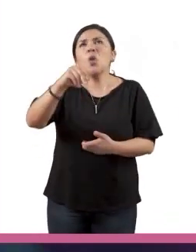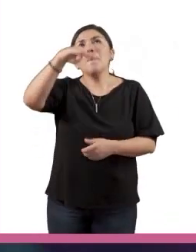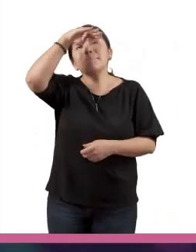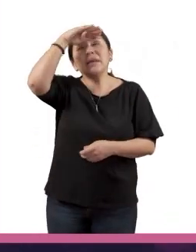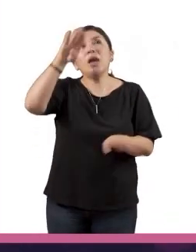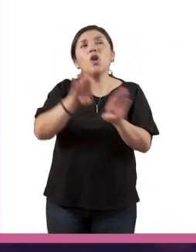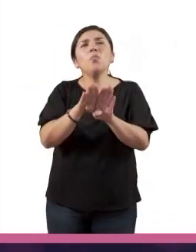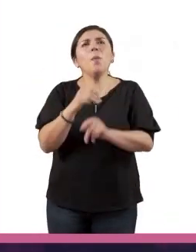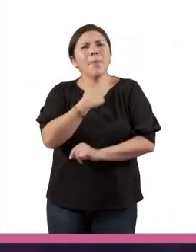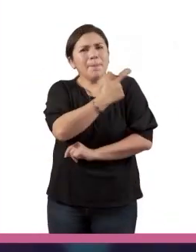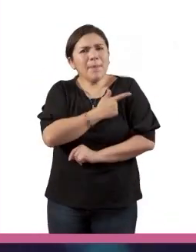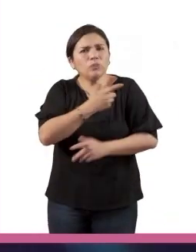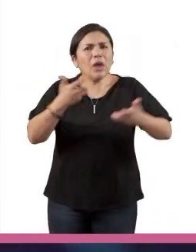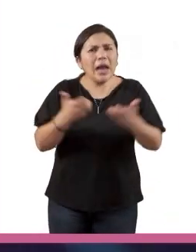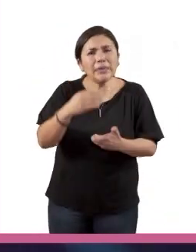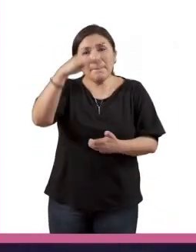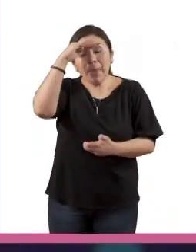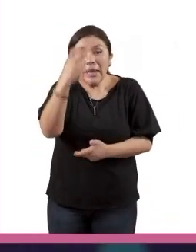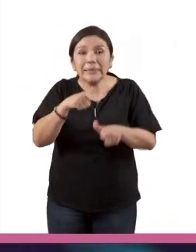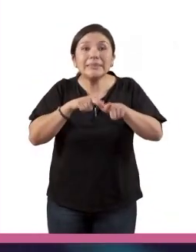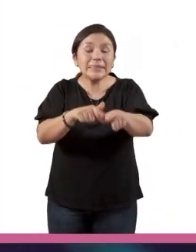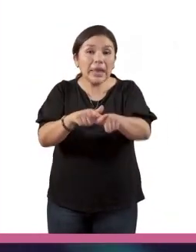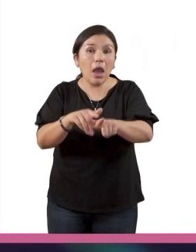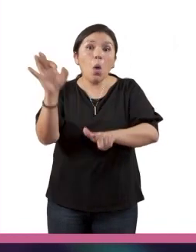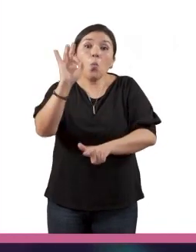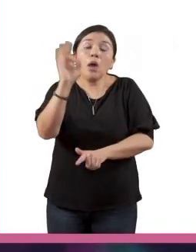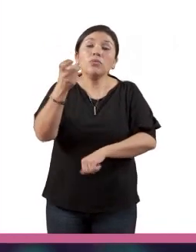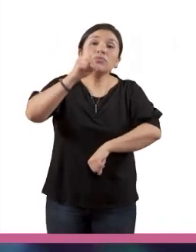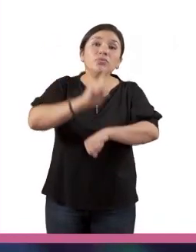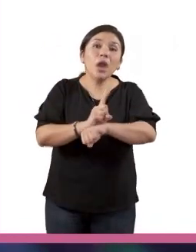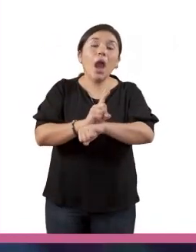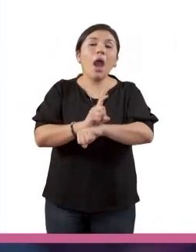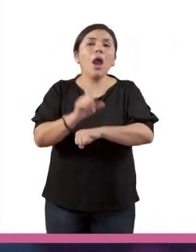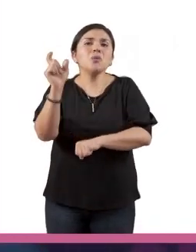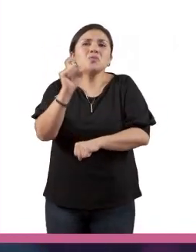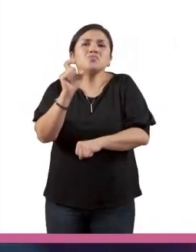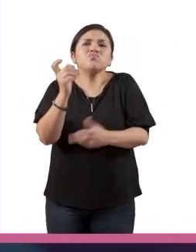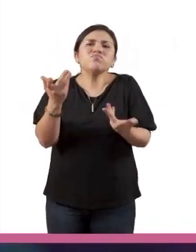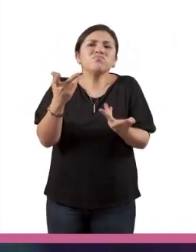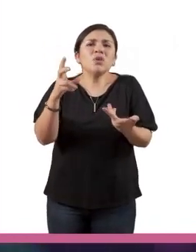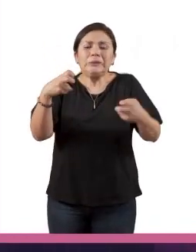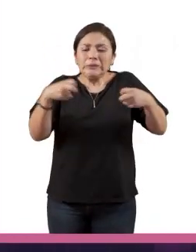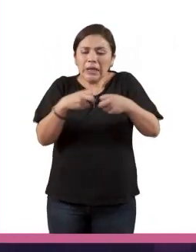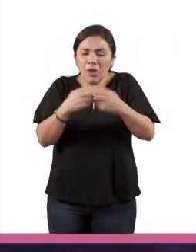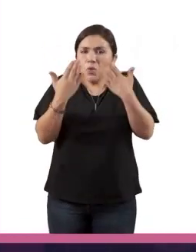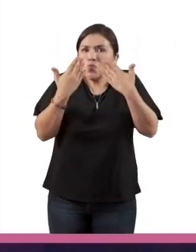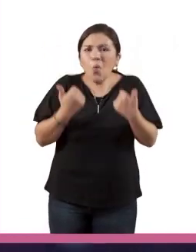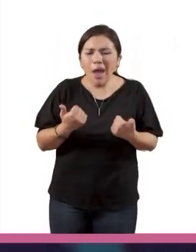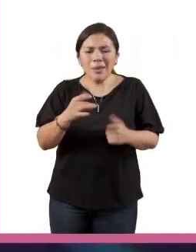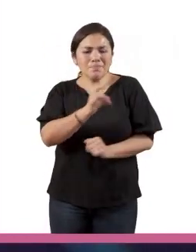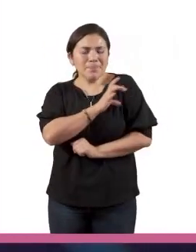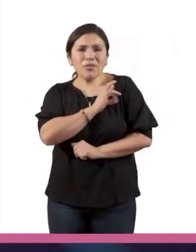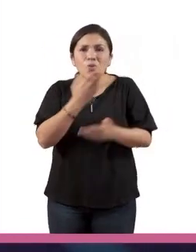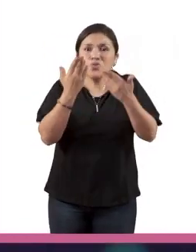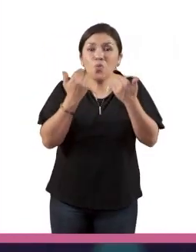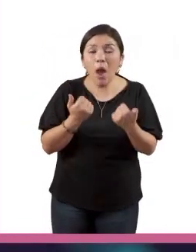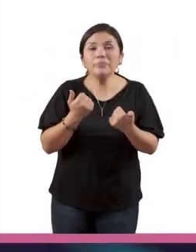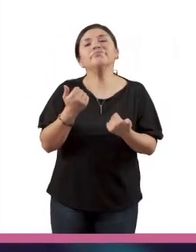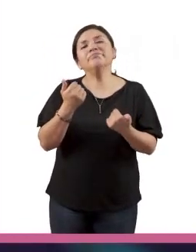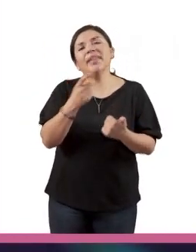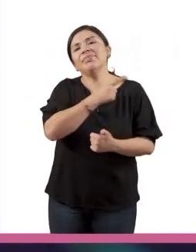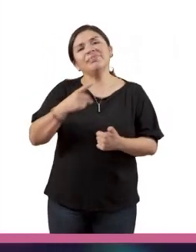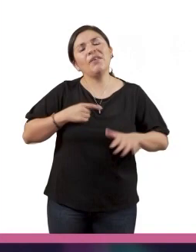Inténtenlo y no pierdan ese gusto por hacer lo que les gusta. El día que les arte o el día que no los